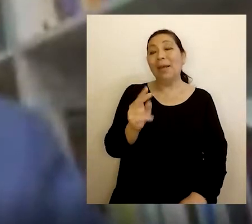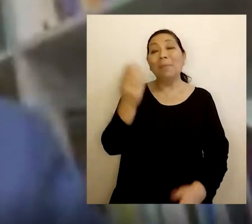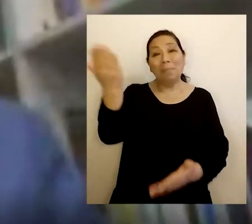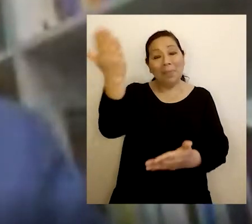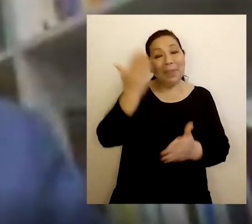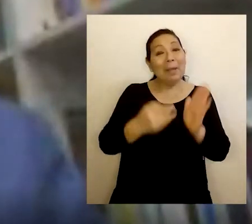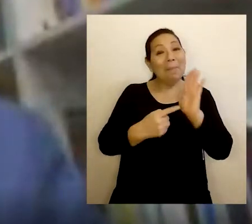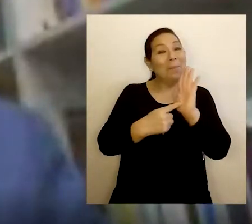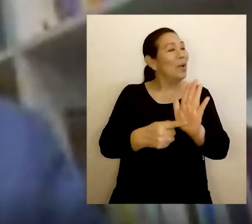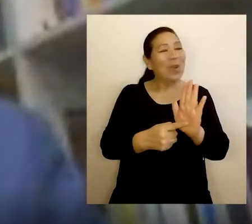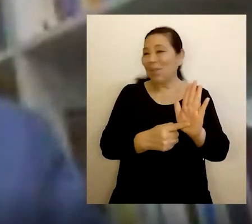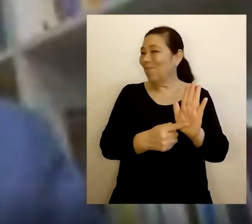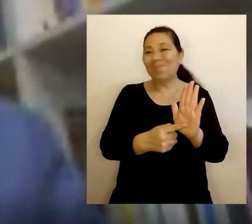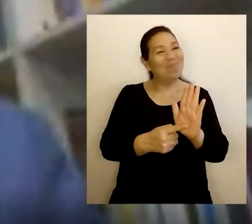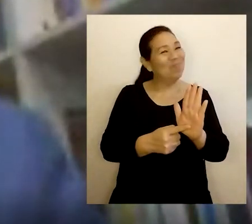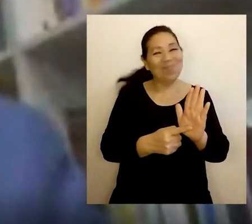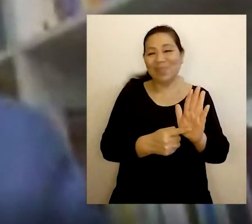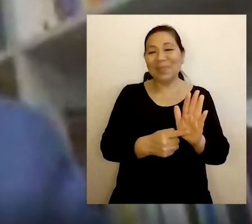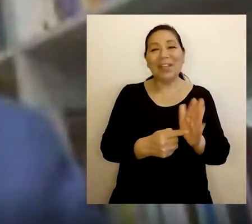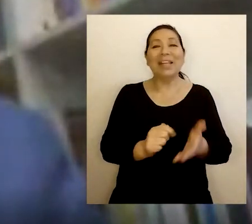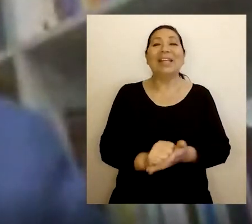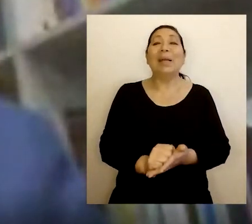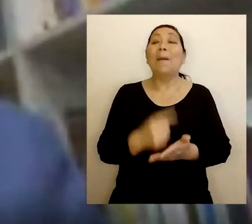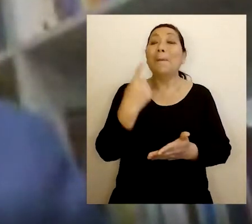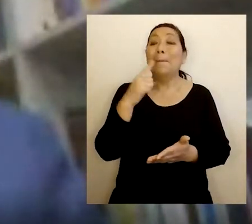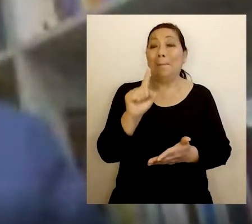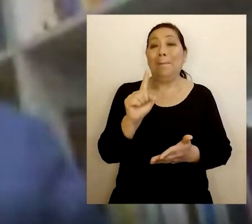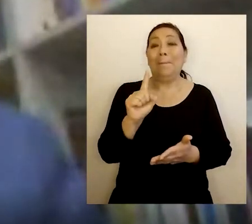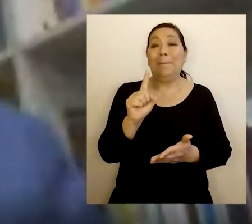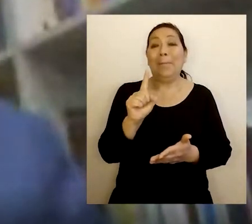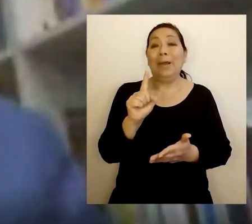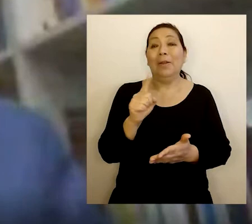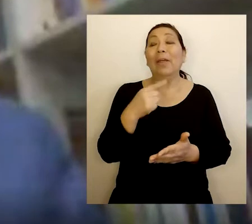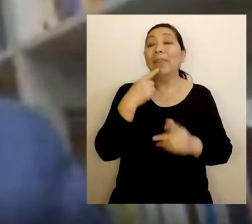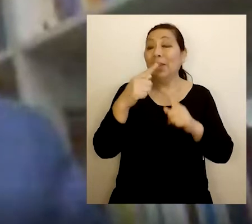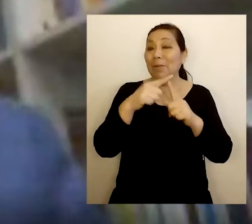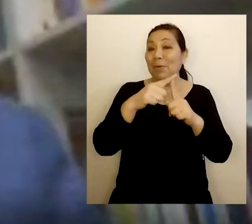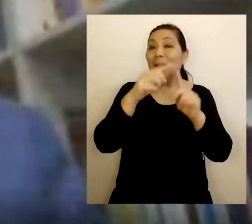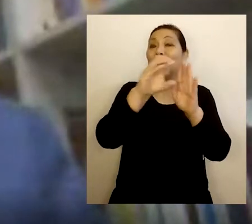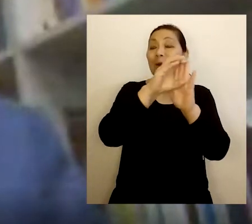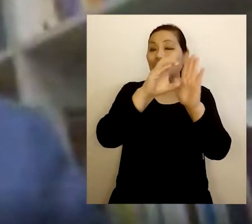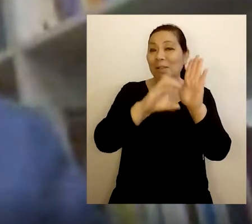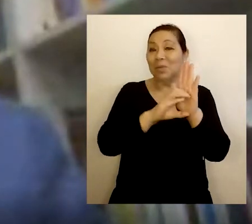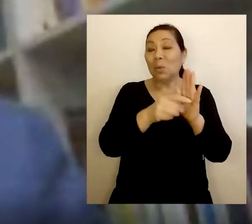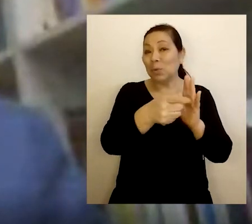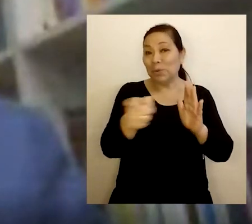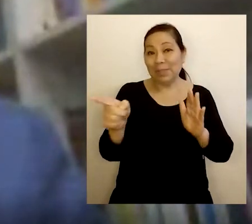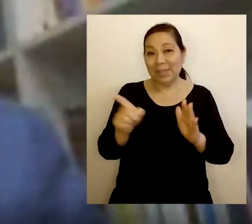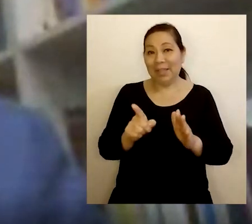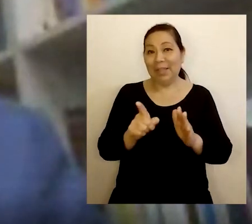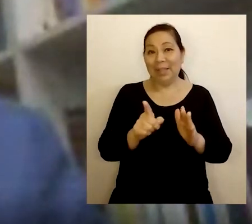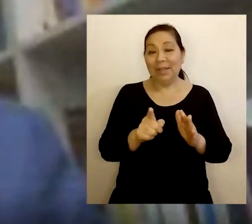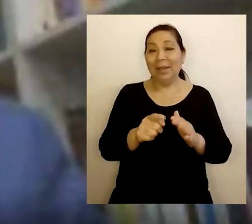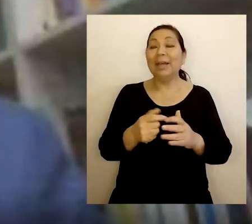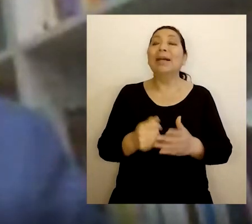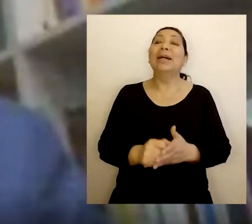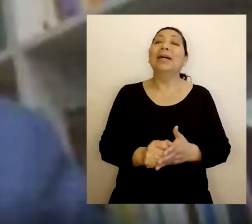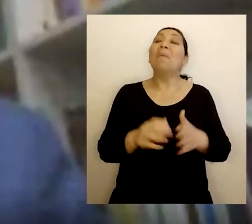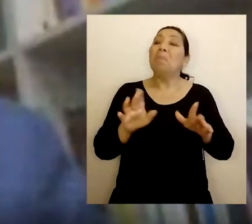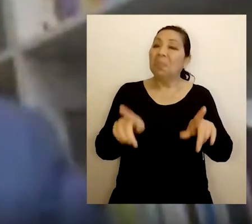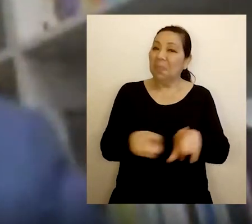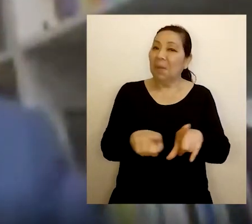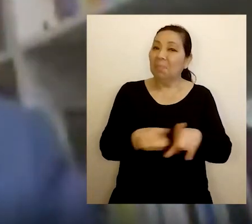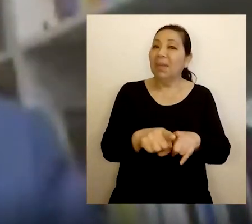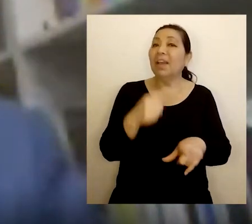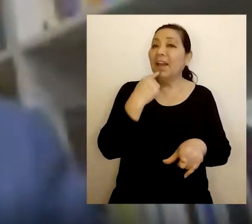que se ha presentado no tiene asidero. Finalmente, para el propio Tribunal Constitucional, ustedes en su jurisprudencia también